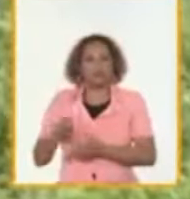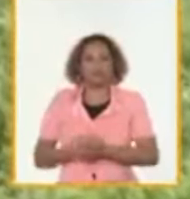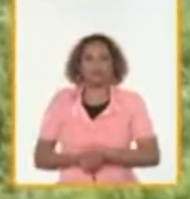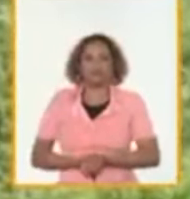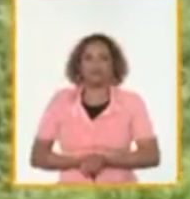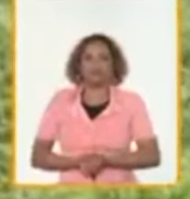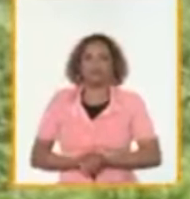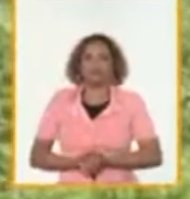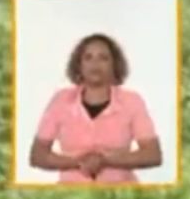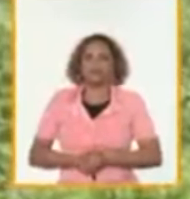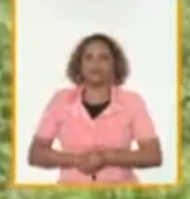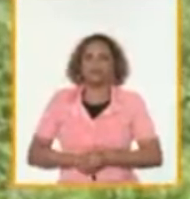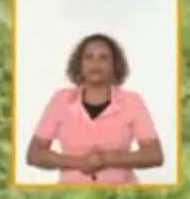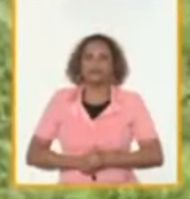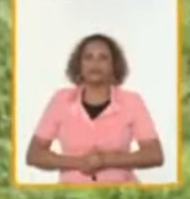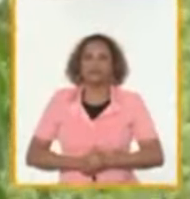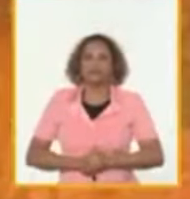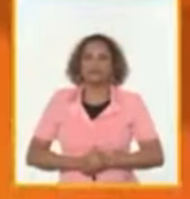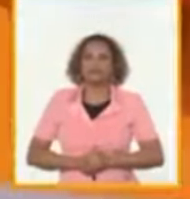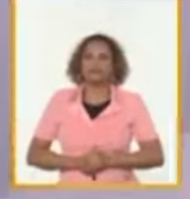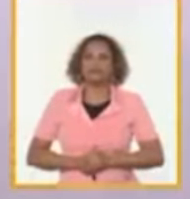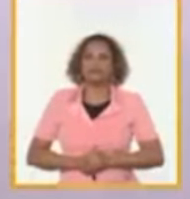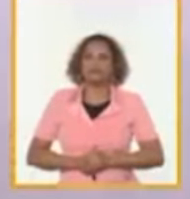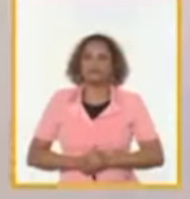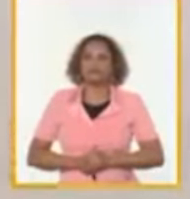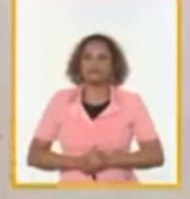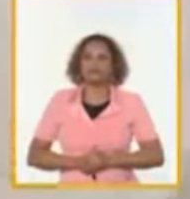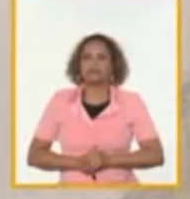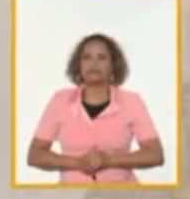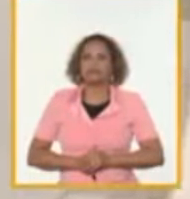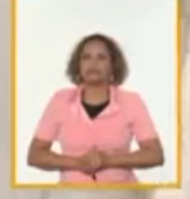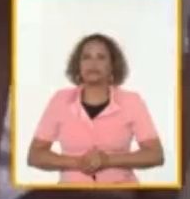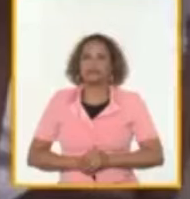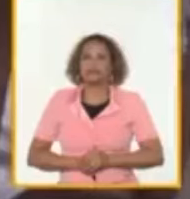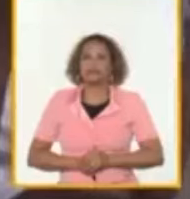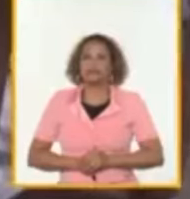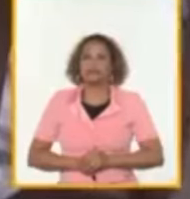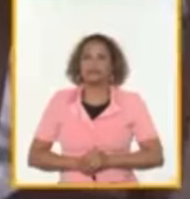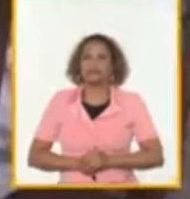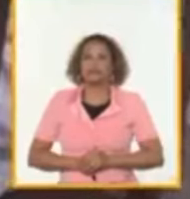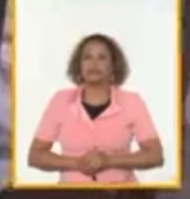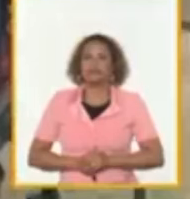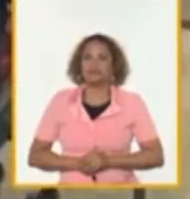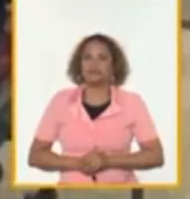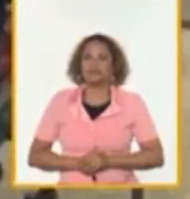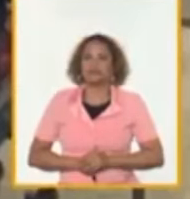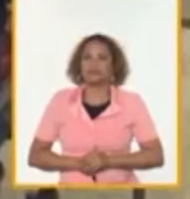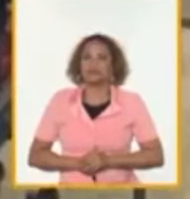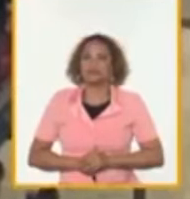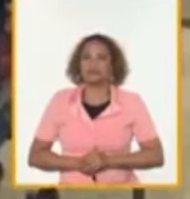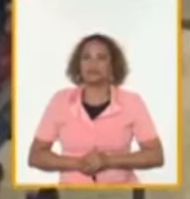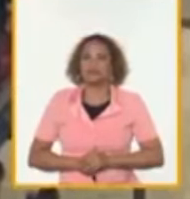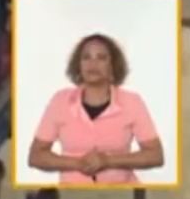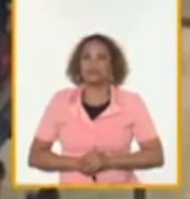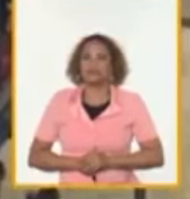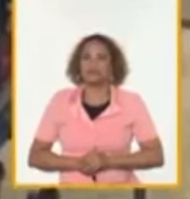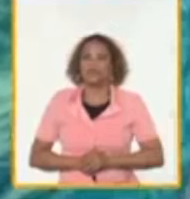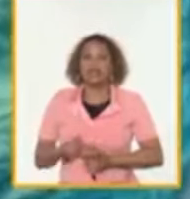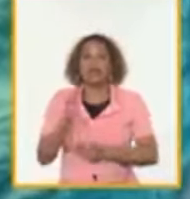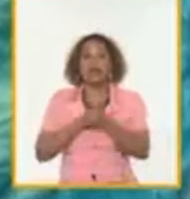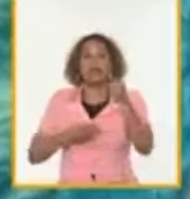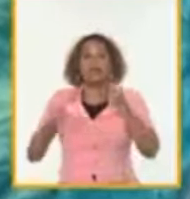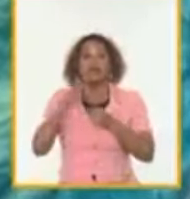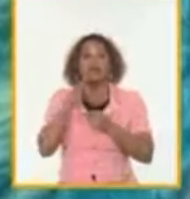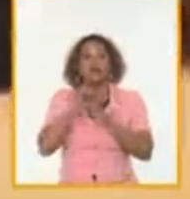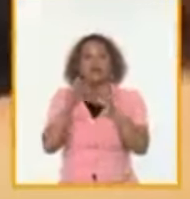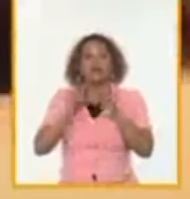especial para la mesa redonda garantizar el bienestar físico y mental constituye prioridad en el sistema